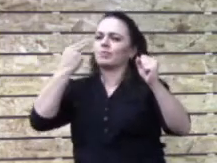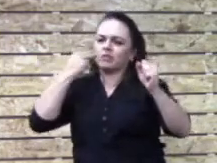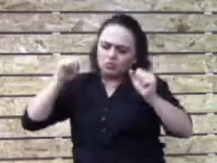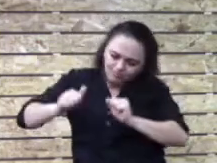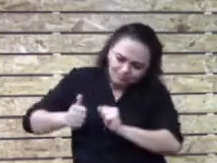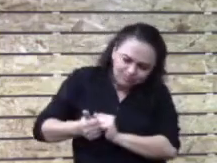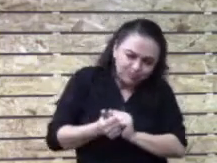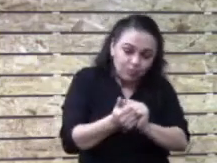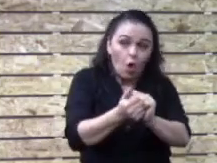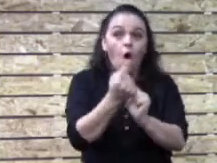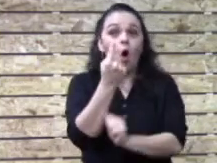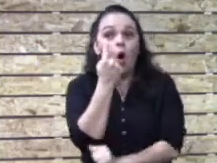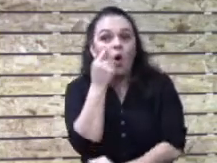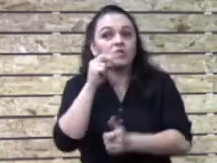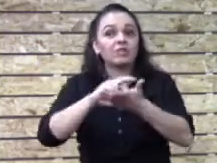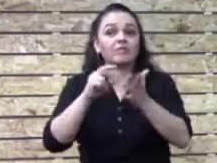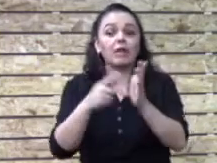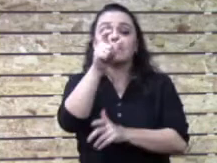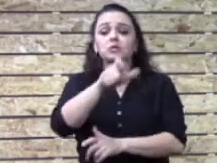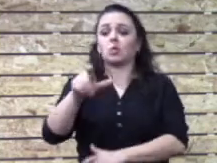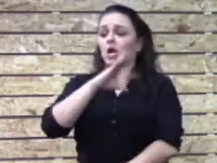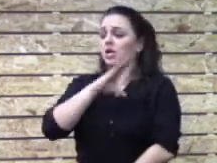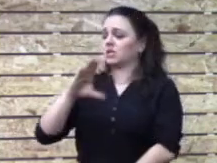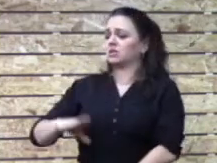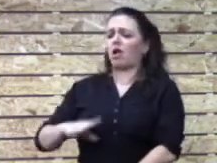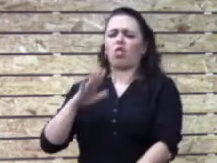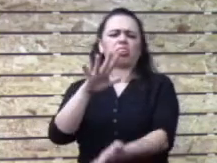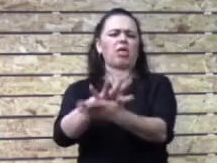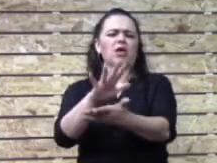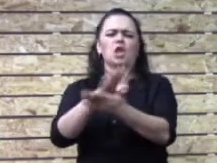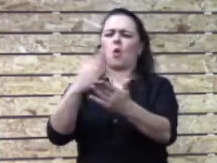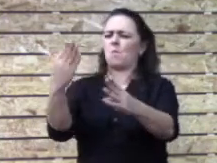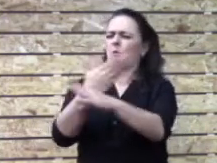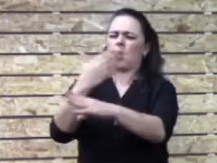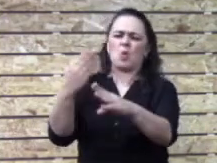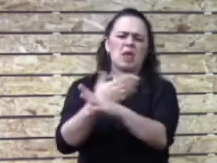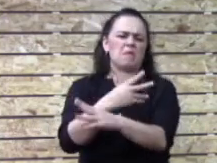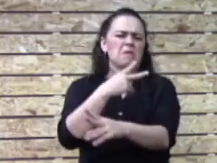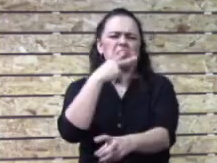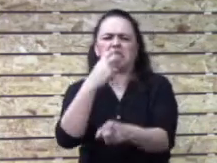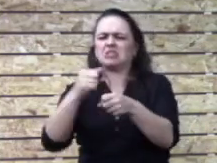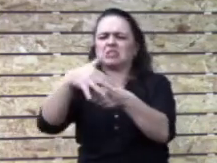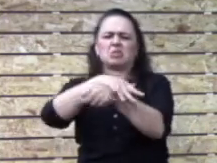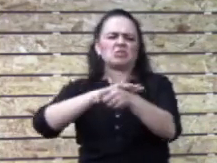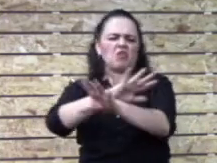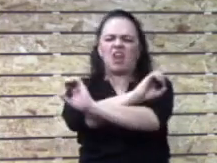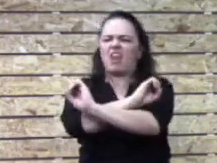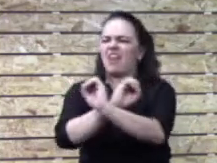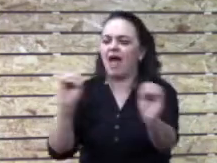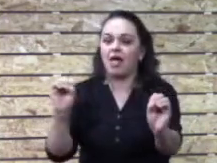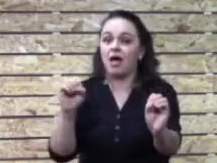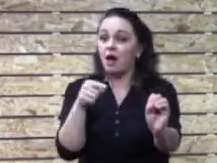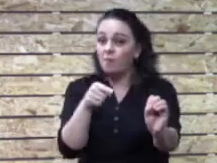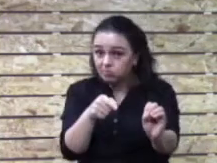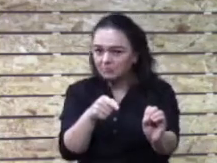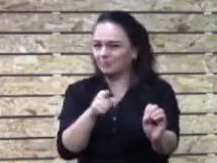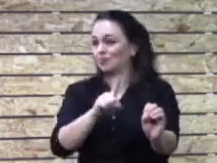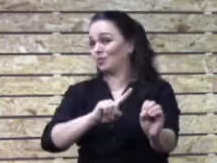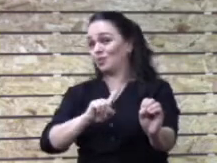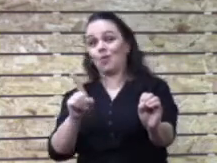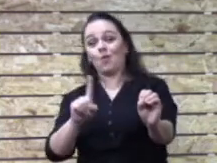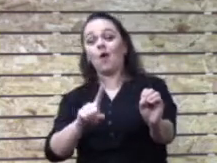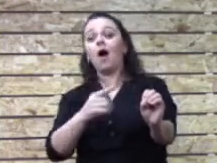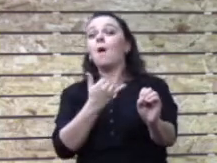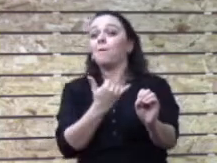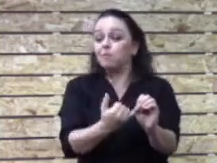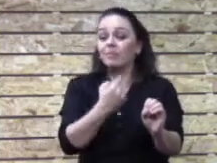exento, libre totalmente de problemas y de situaciones difíciles en su vida. Estará en angustia, en el